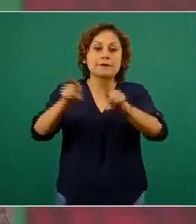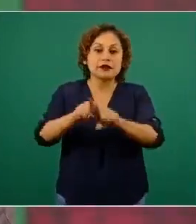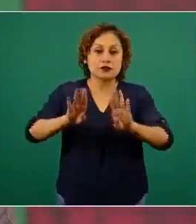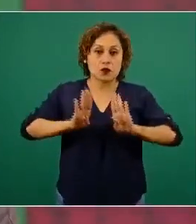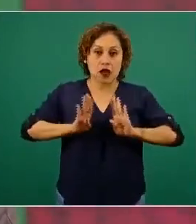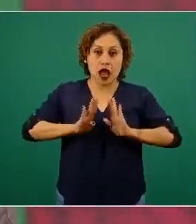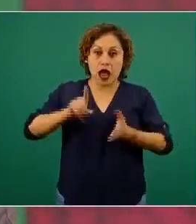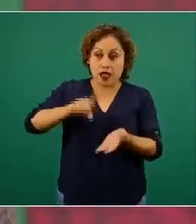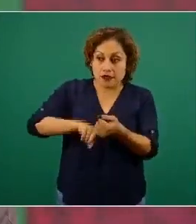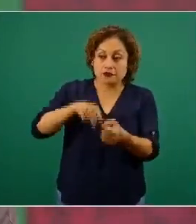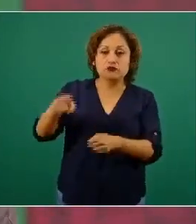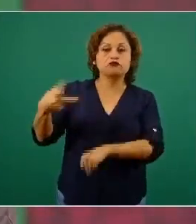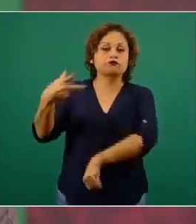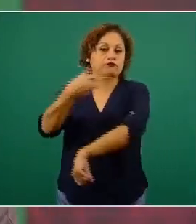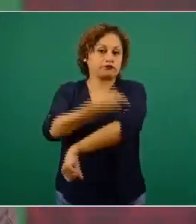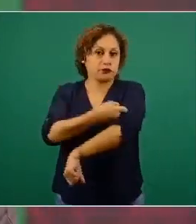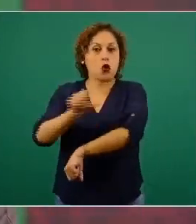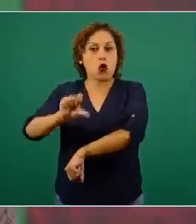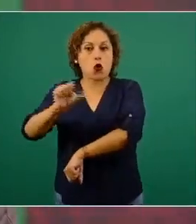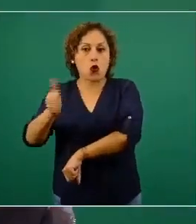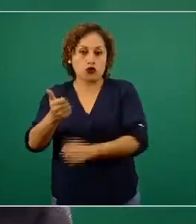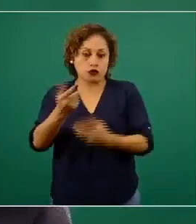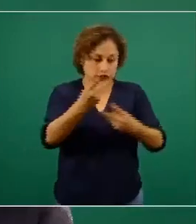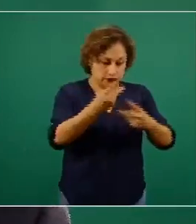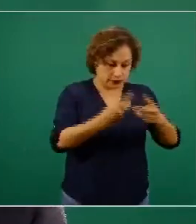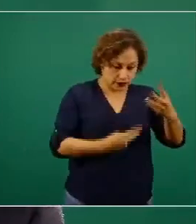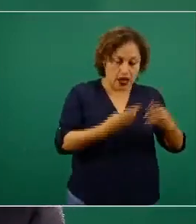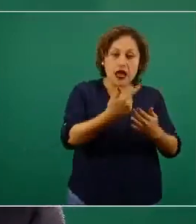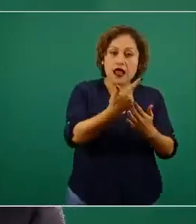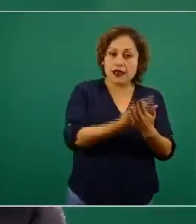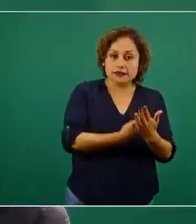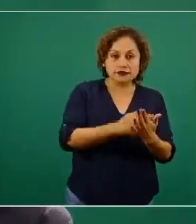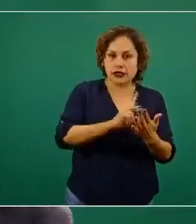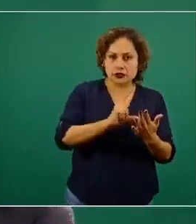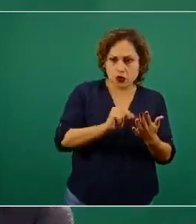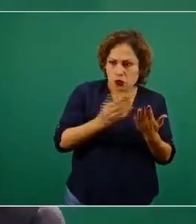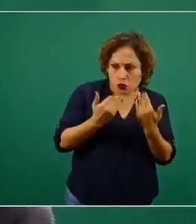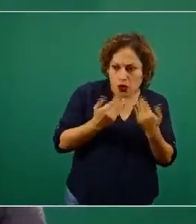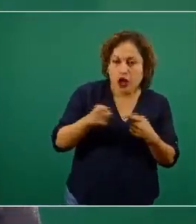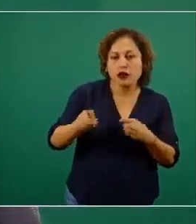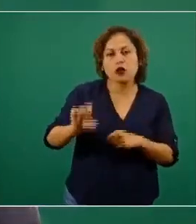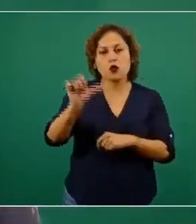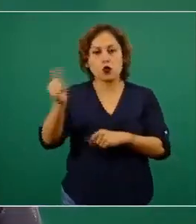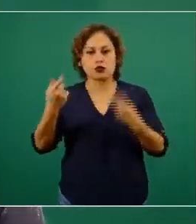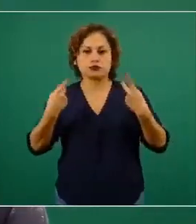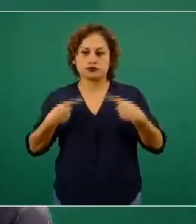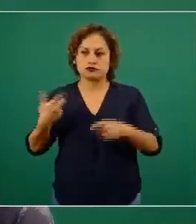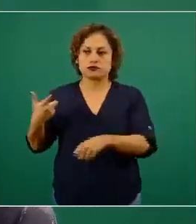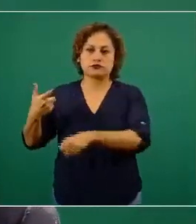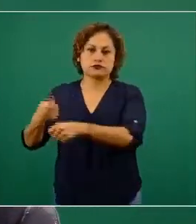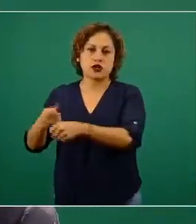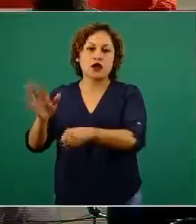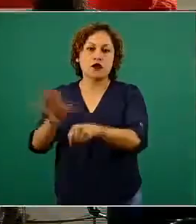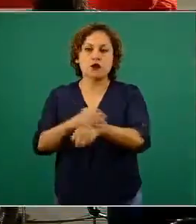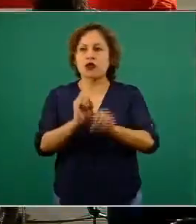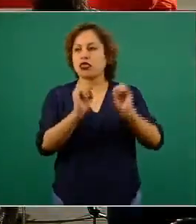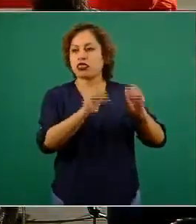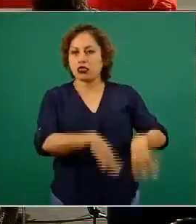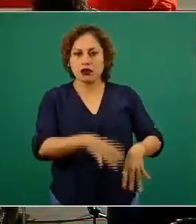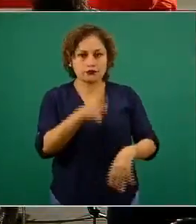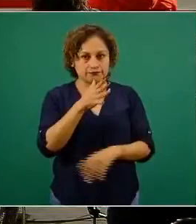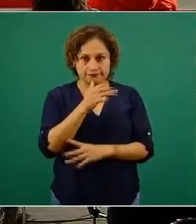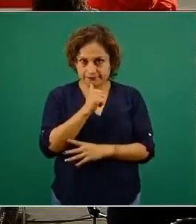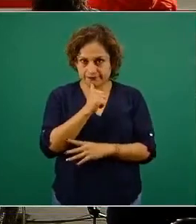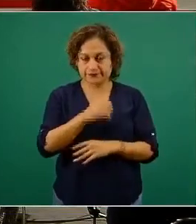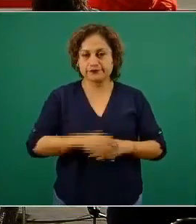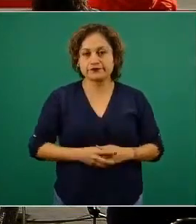Marina, porque no puede uno dejar que se desperdicie el producto. Dio un desbalance relativo respecto a la